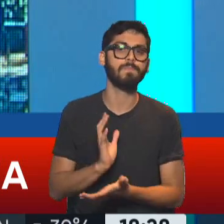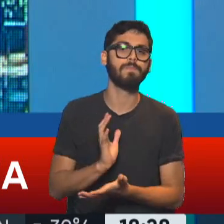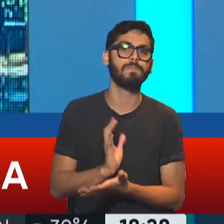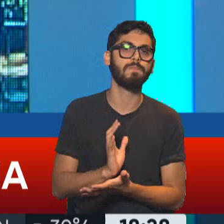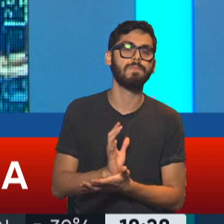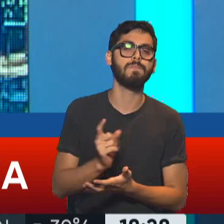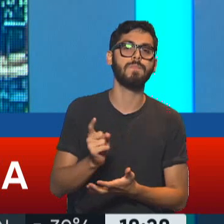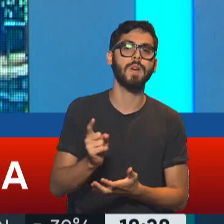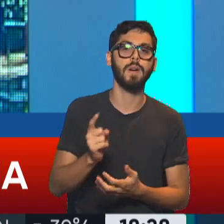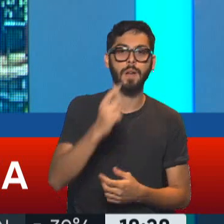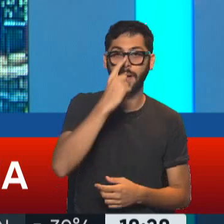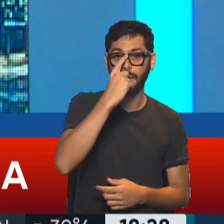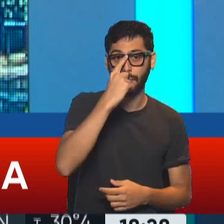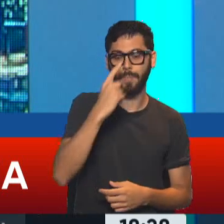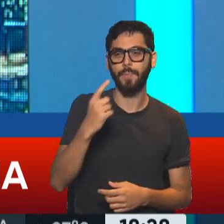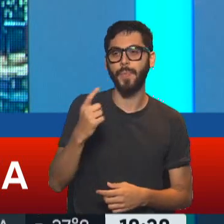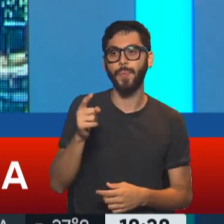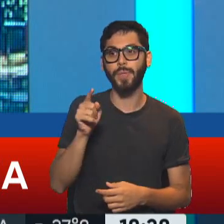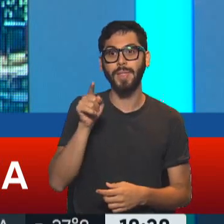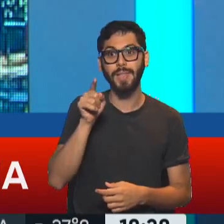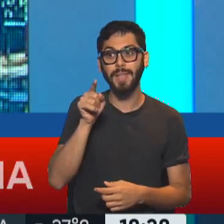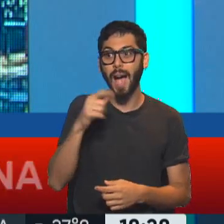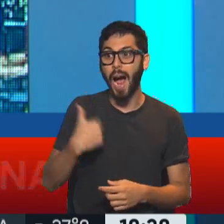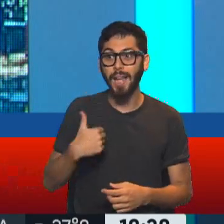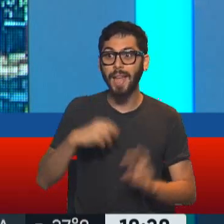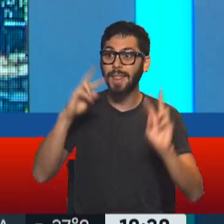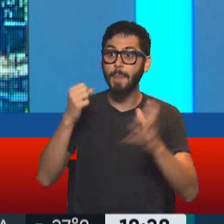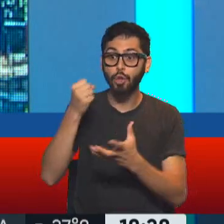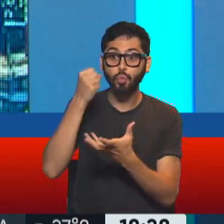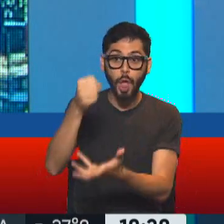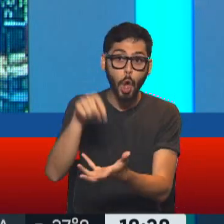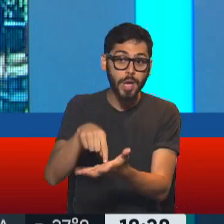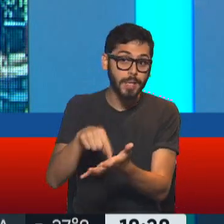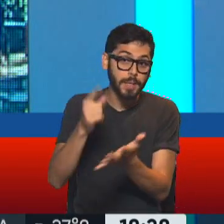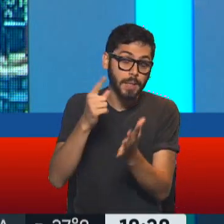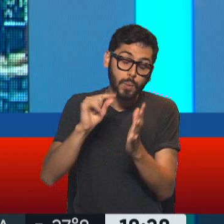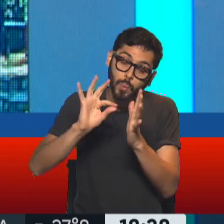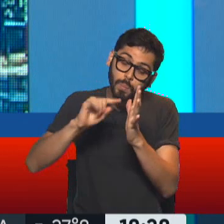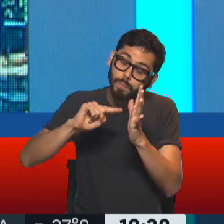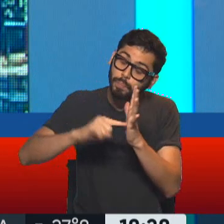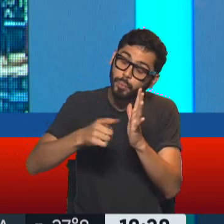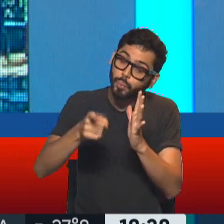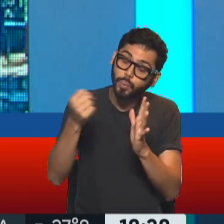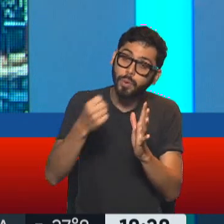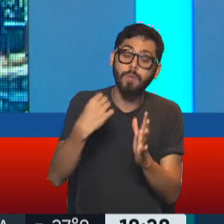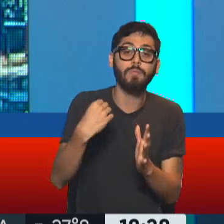la Argentina tiene claramente ahí un punto con los subsidios que es delicadísimo, porque vos cuando sacás subsidios,